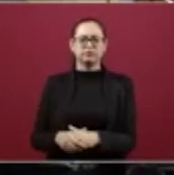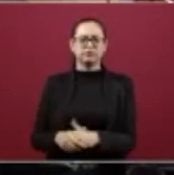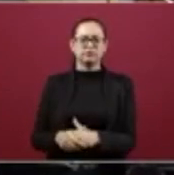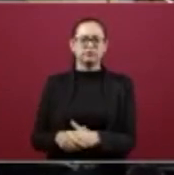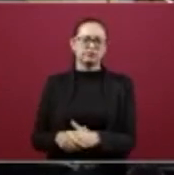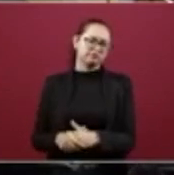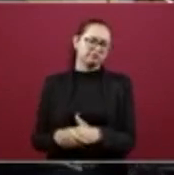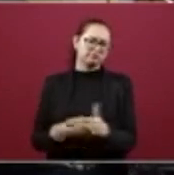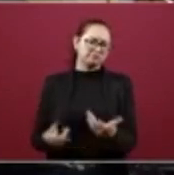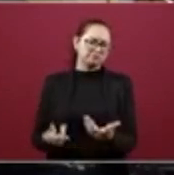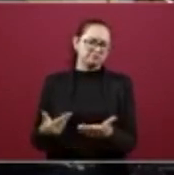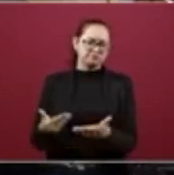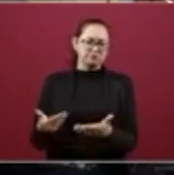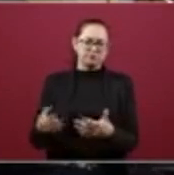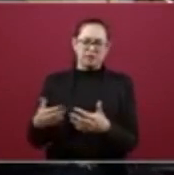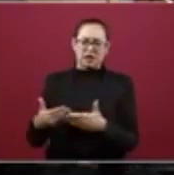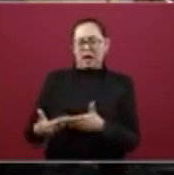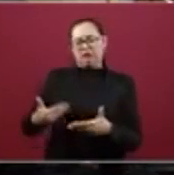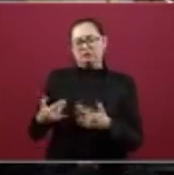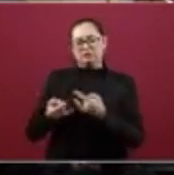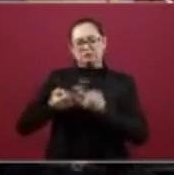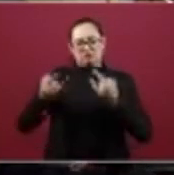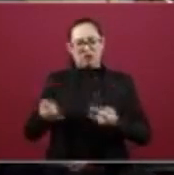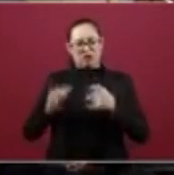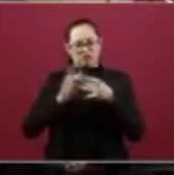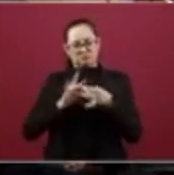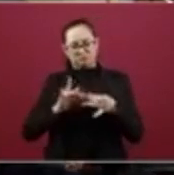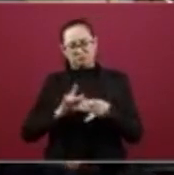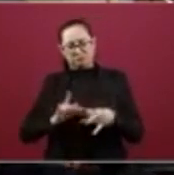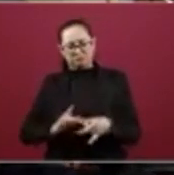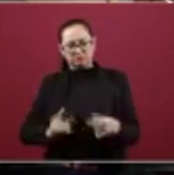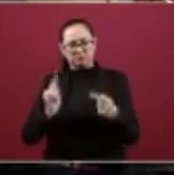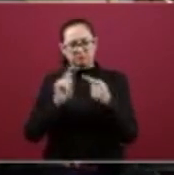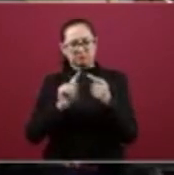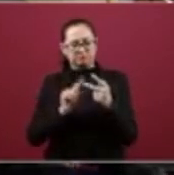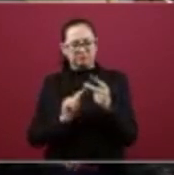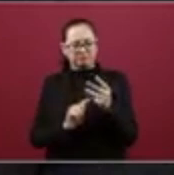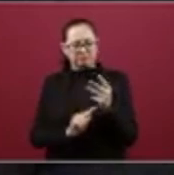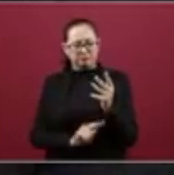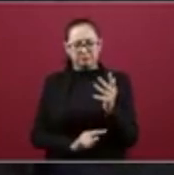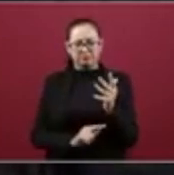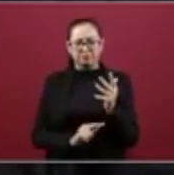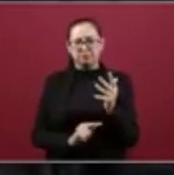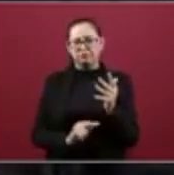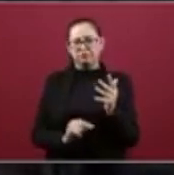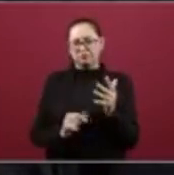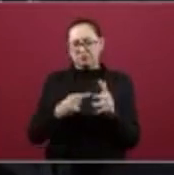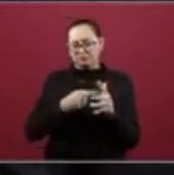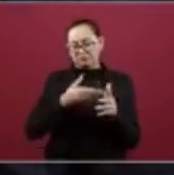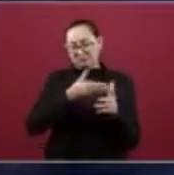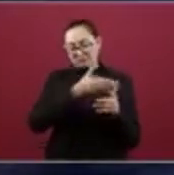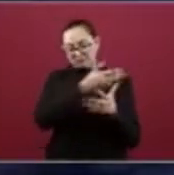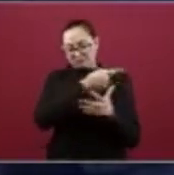ustedes algunos antecedentes que nos van a servir de marco.